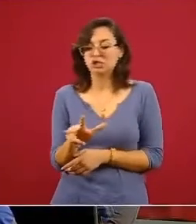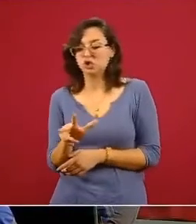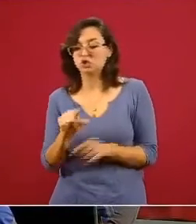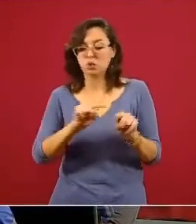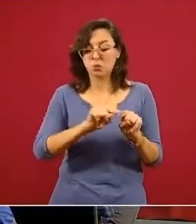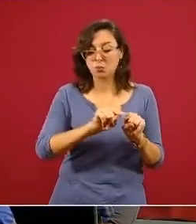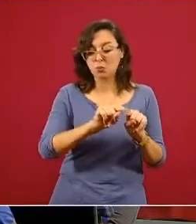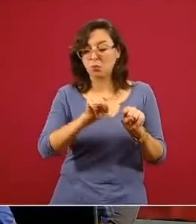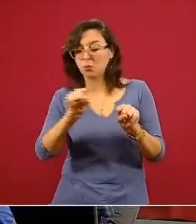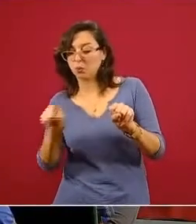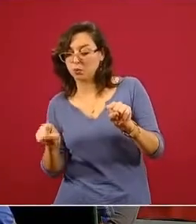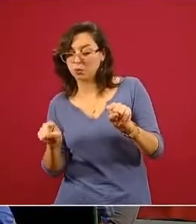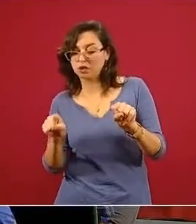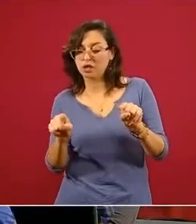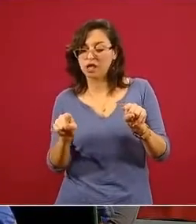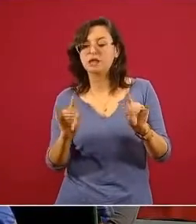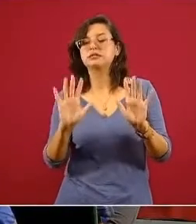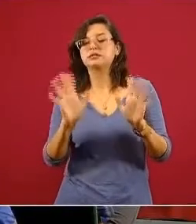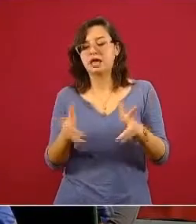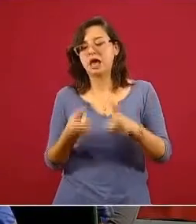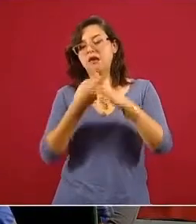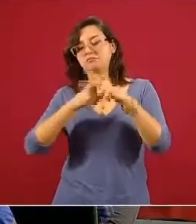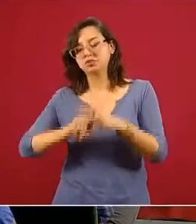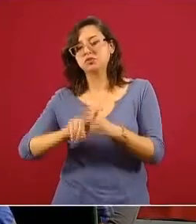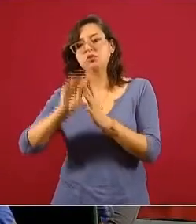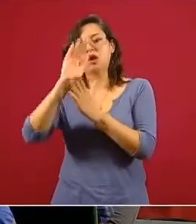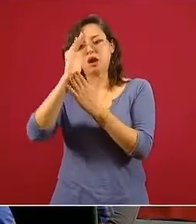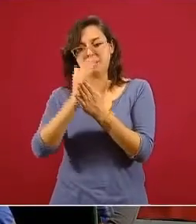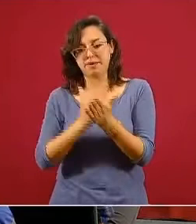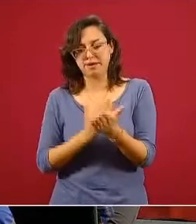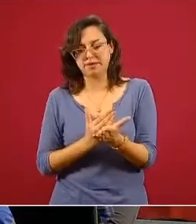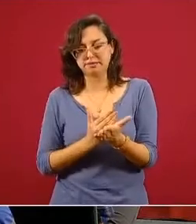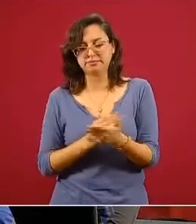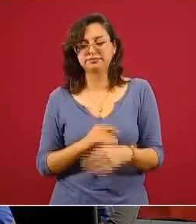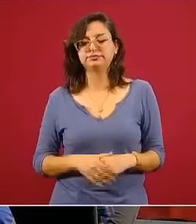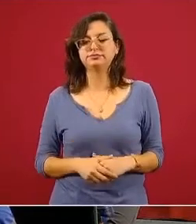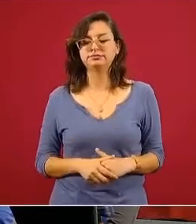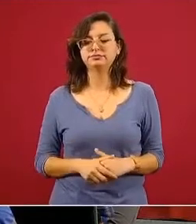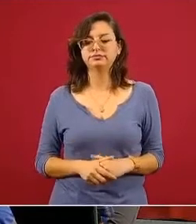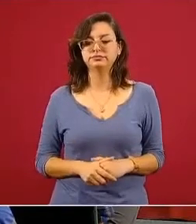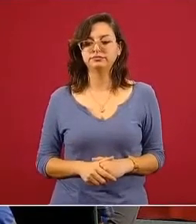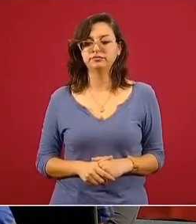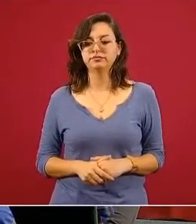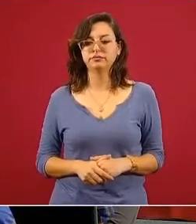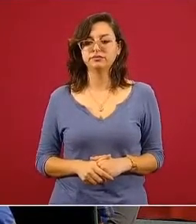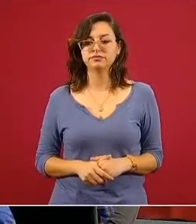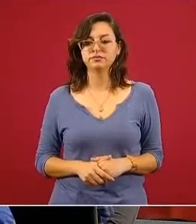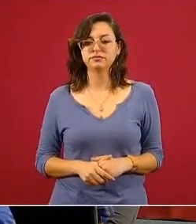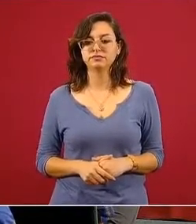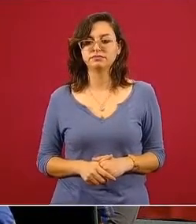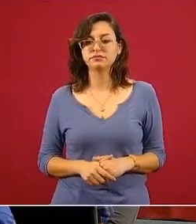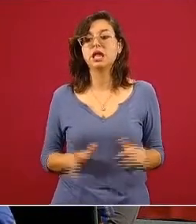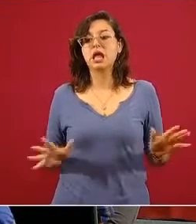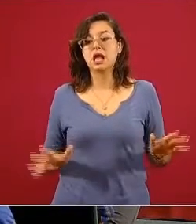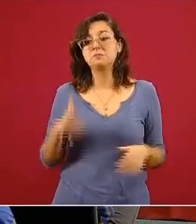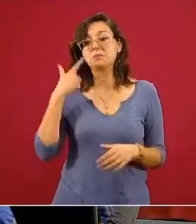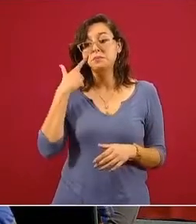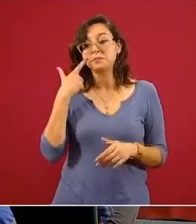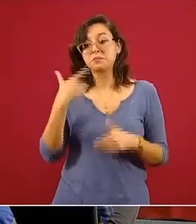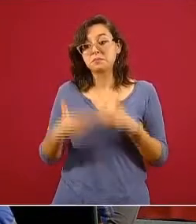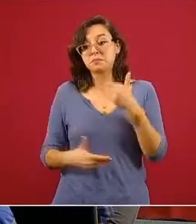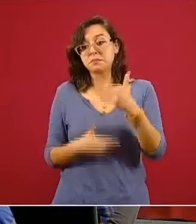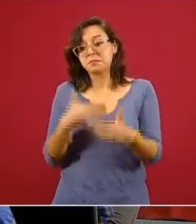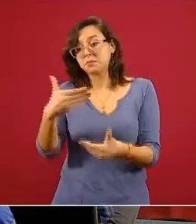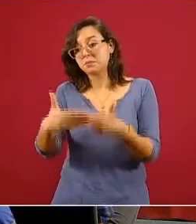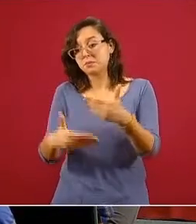una curvatura hacia abajo, descendente en este caso, de menos 54%. Vamos a ver también cómo